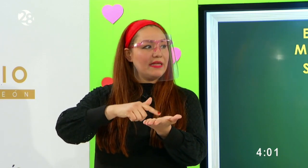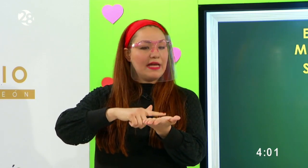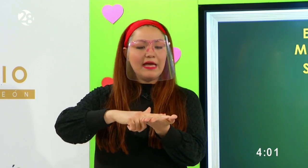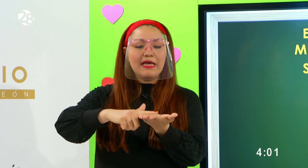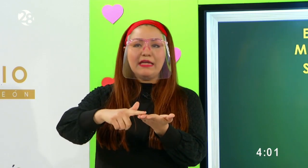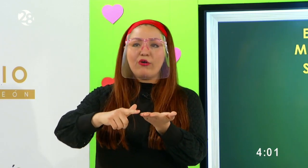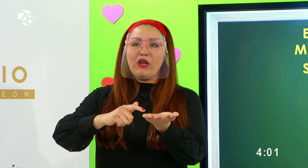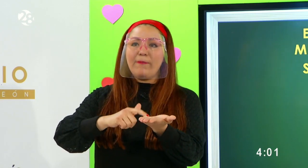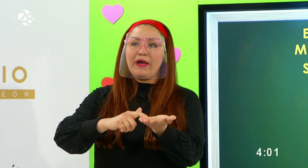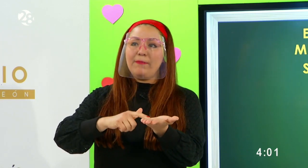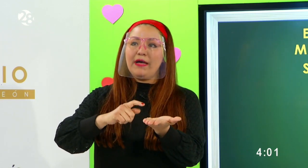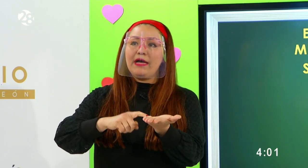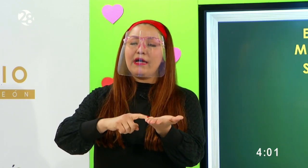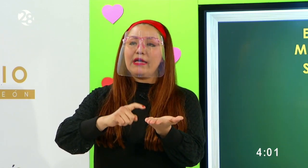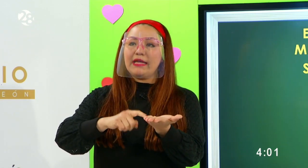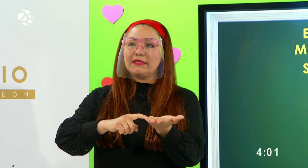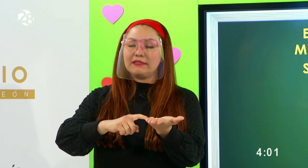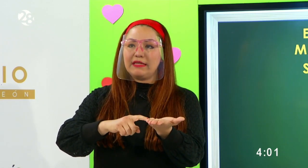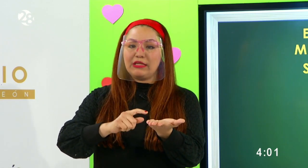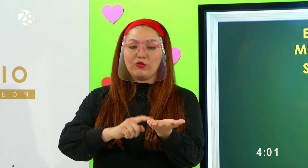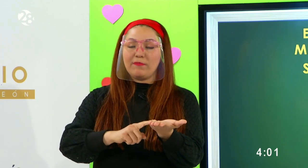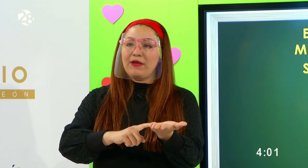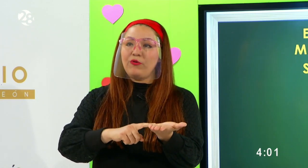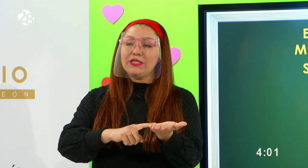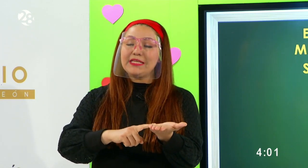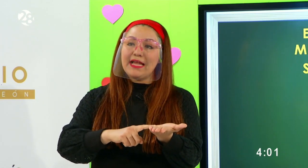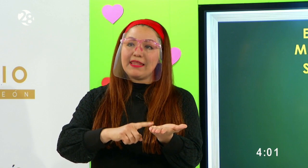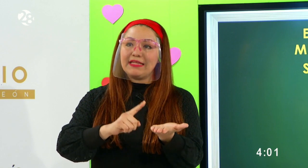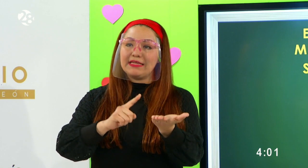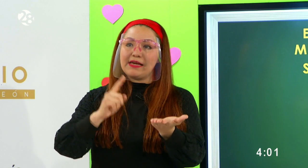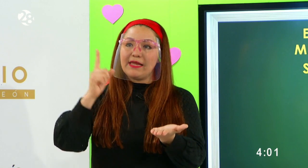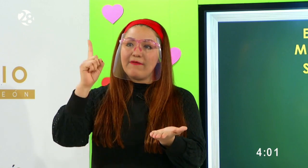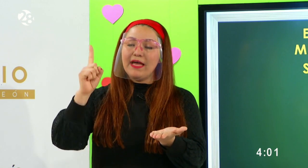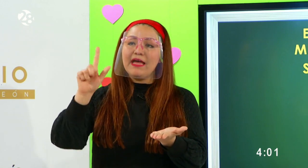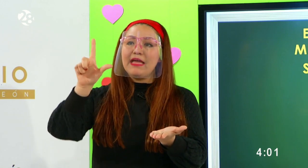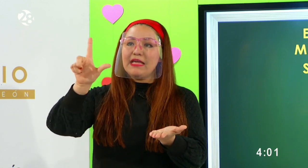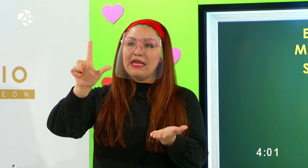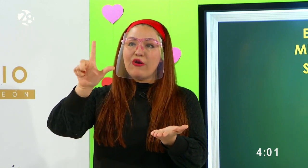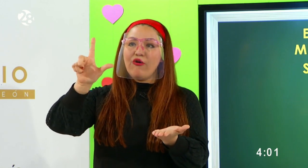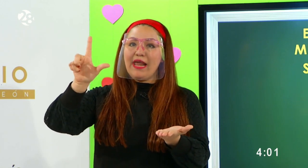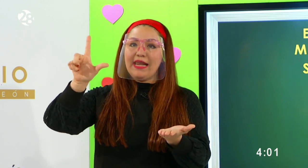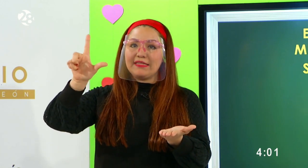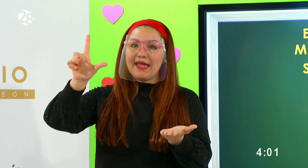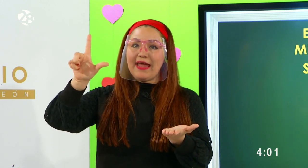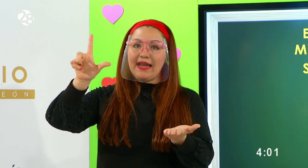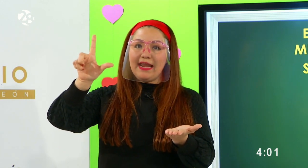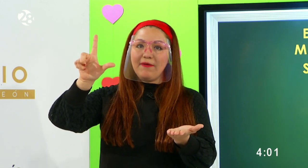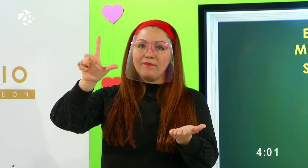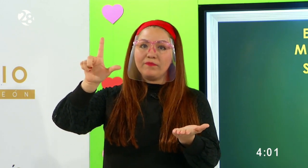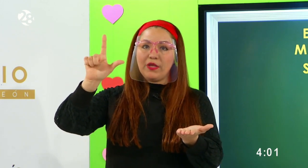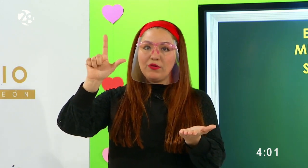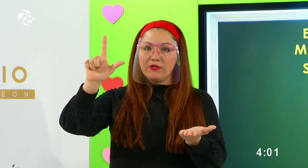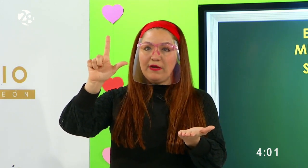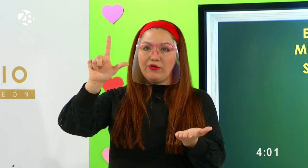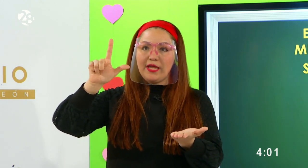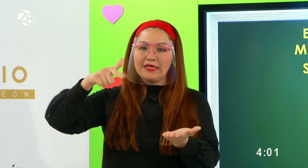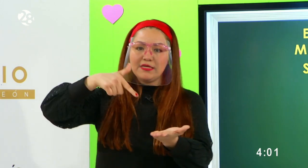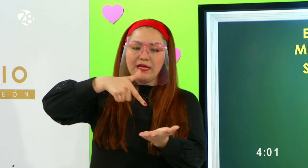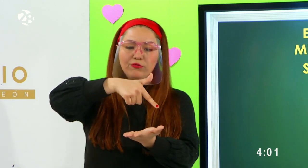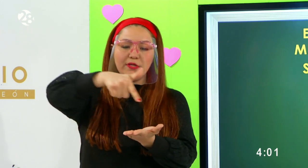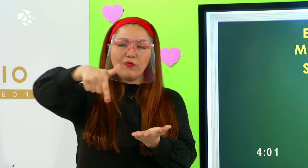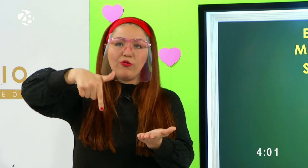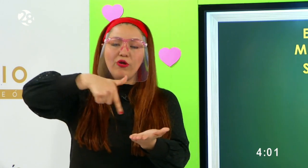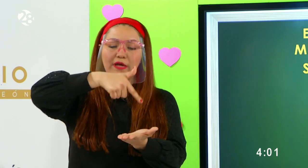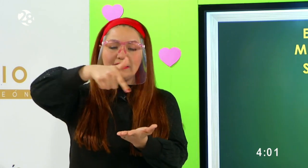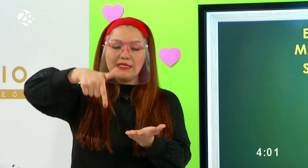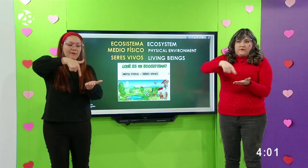la seña con la palma de nuestra mano izquierda hacia arriba y con la letra L de nuestra mano derecha,